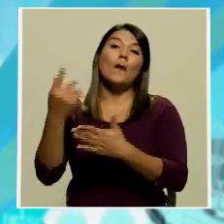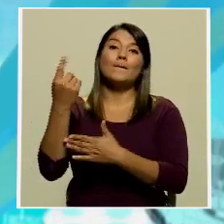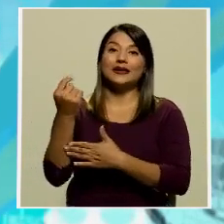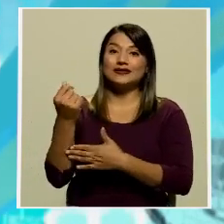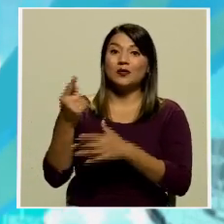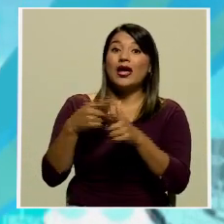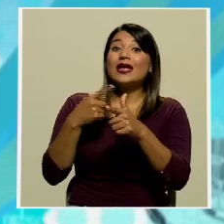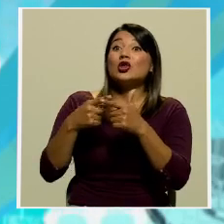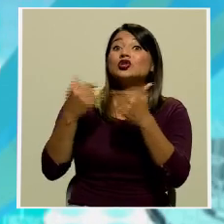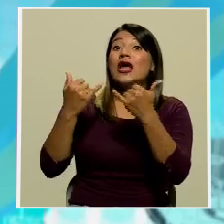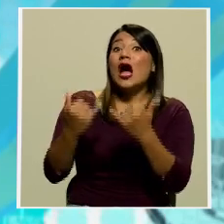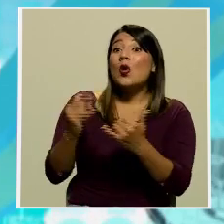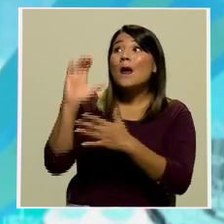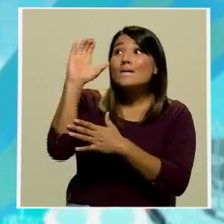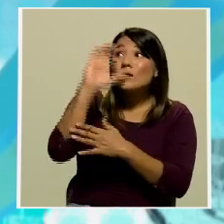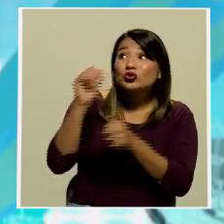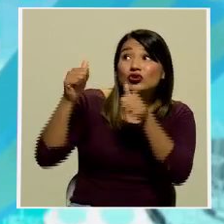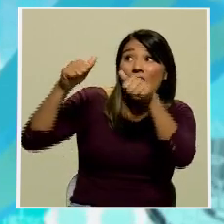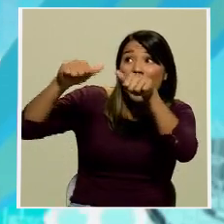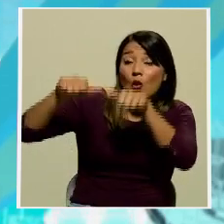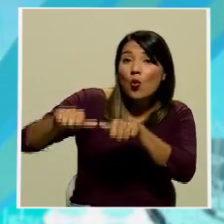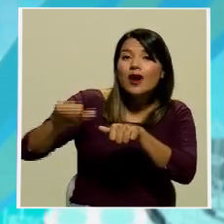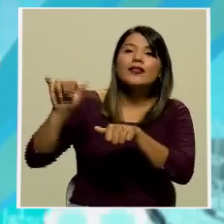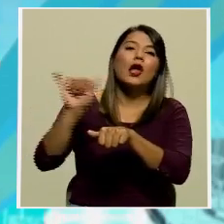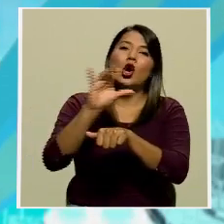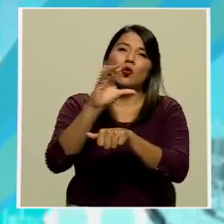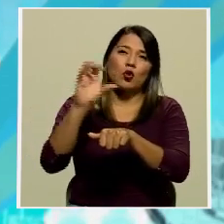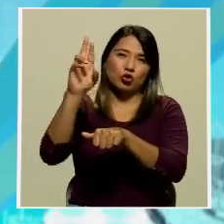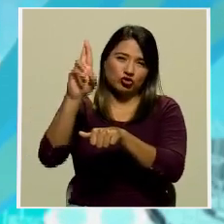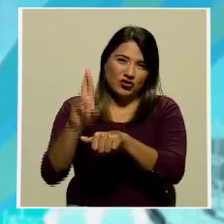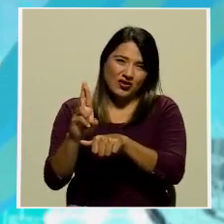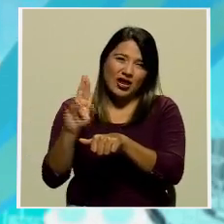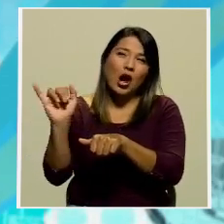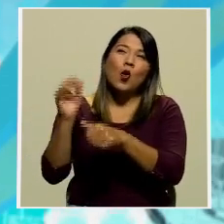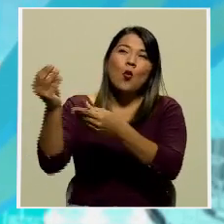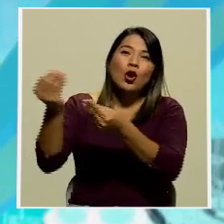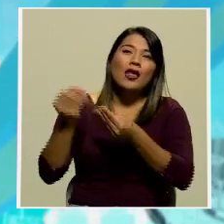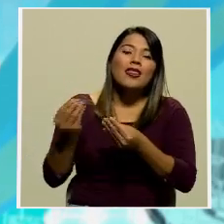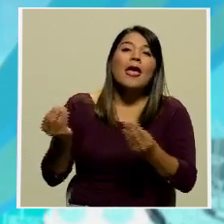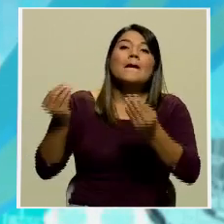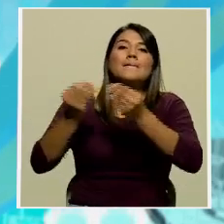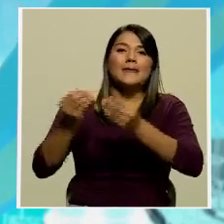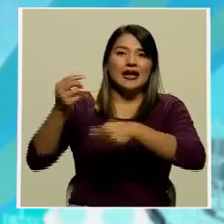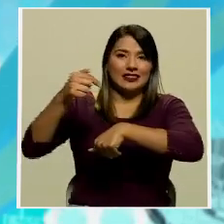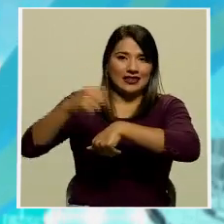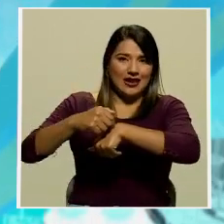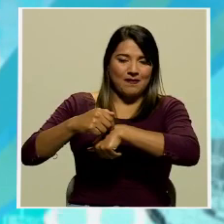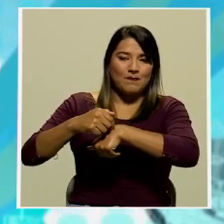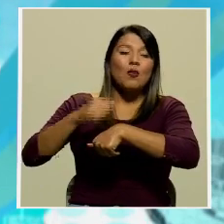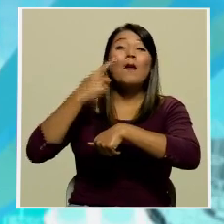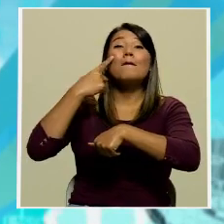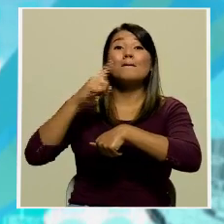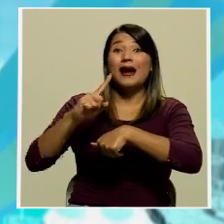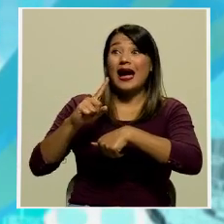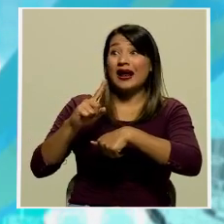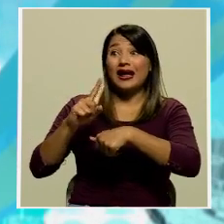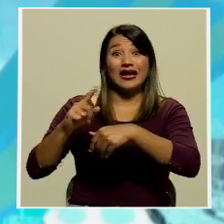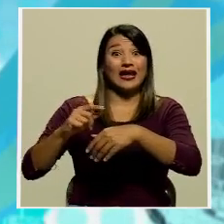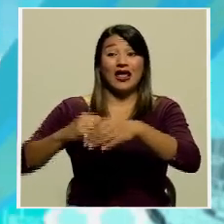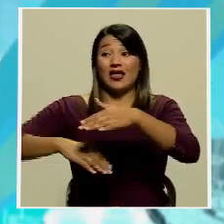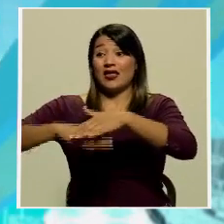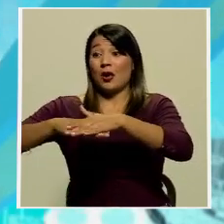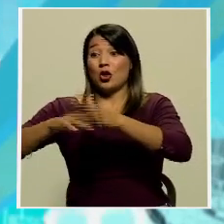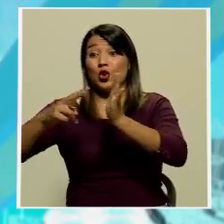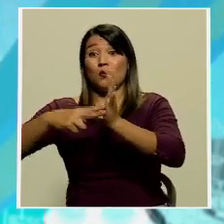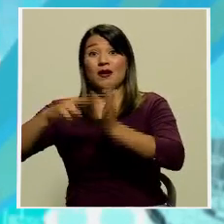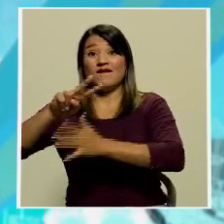está negociando Costa Rica, que es un acuerdo de facilidades extendidas, para poder postergar este pago en los próximos